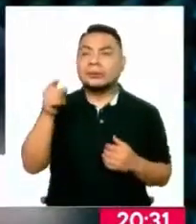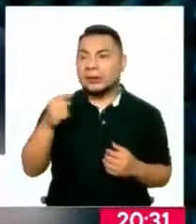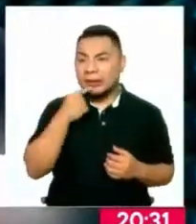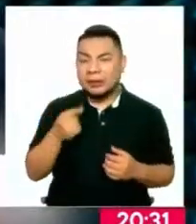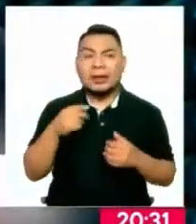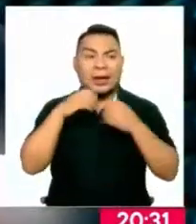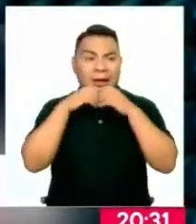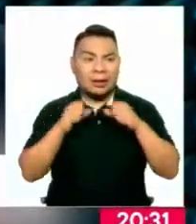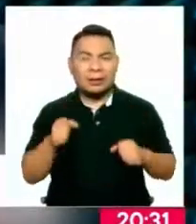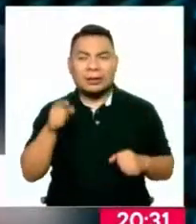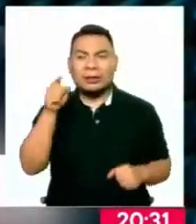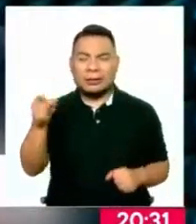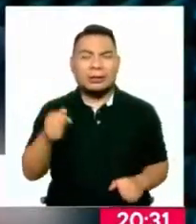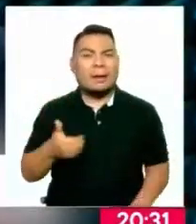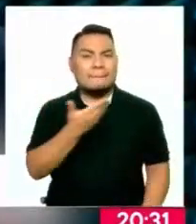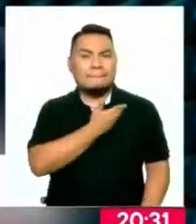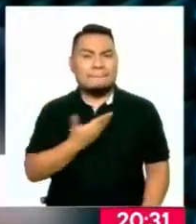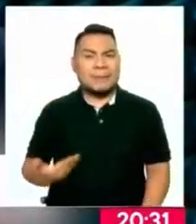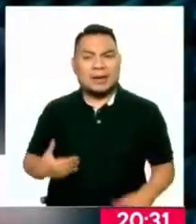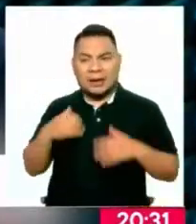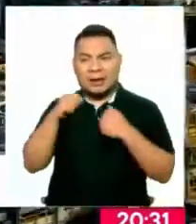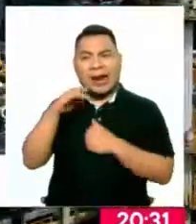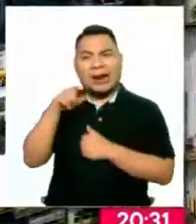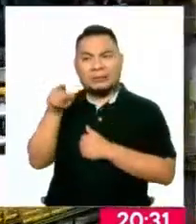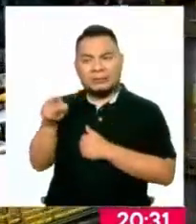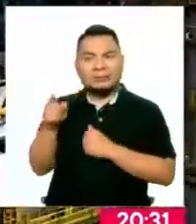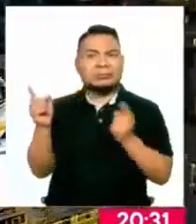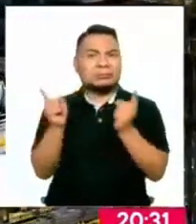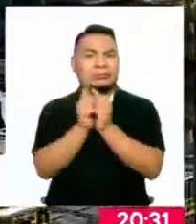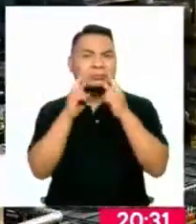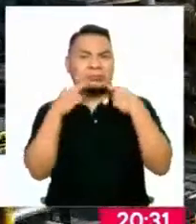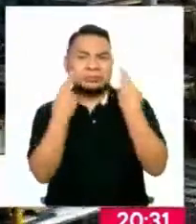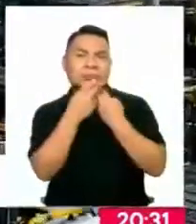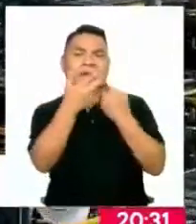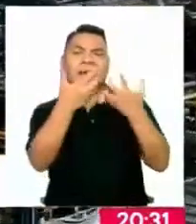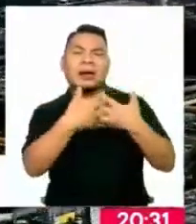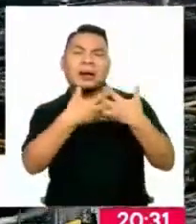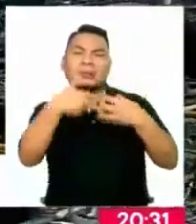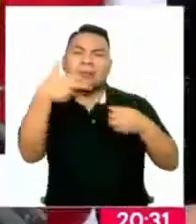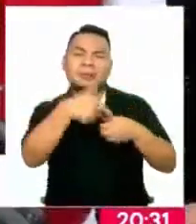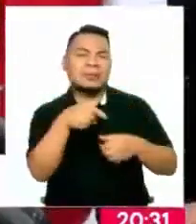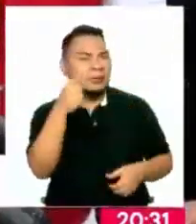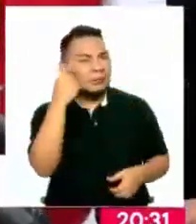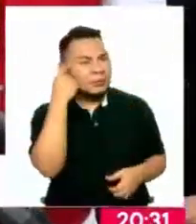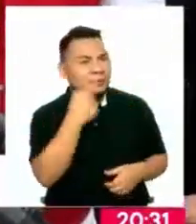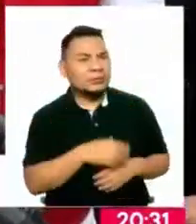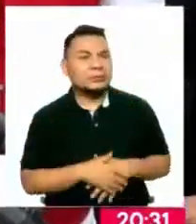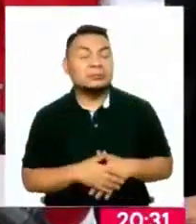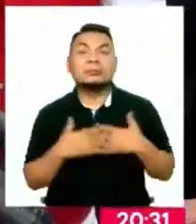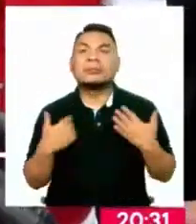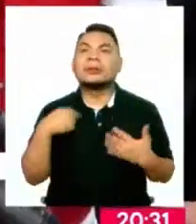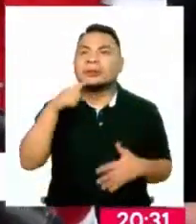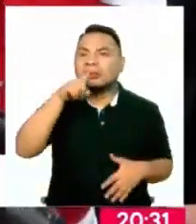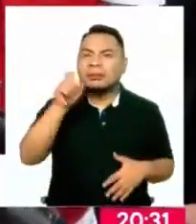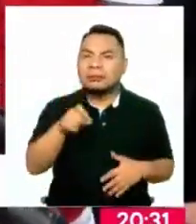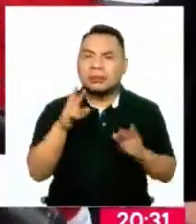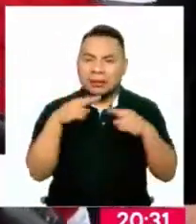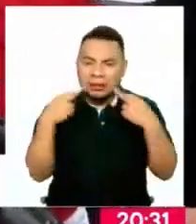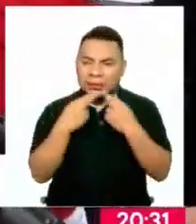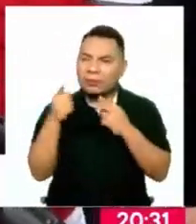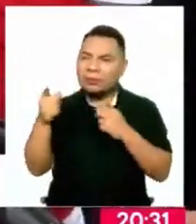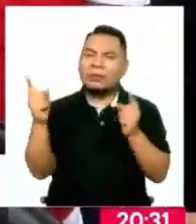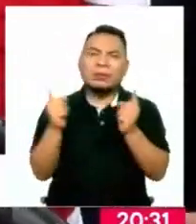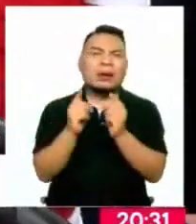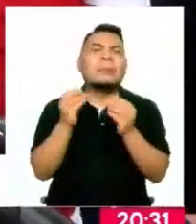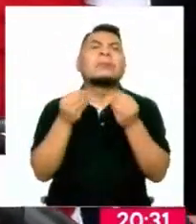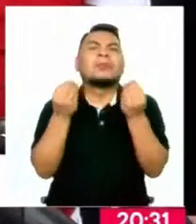tenido el secretario general del despacho presidencial, Carlos Jaico, con representantes de Repsol, señaló. La pregunta sería, ¿para qué se reunió